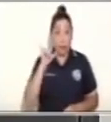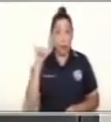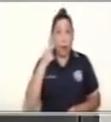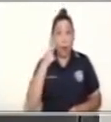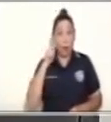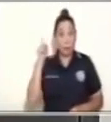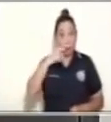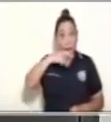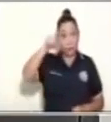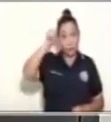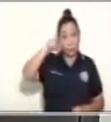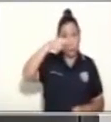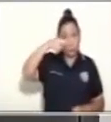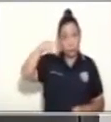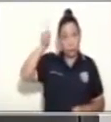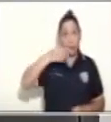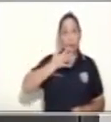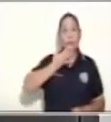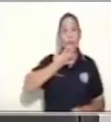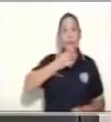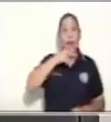a repasar.